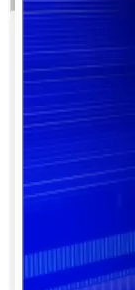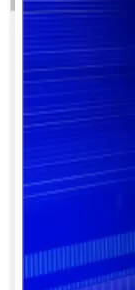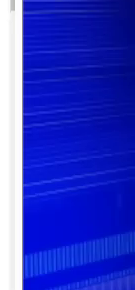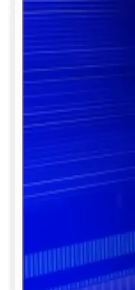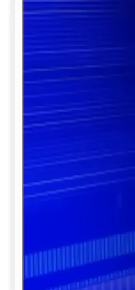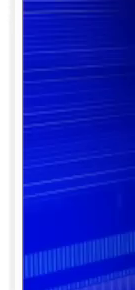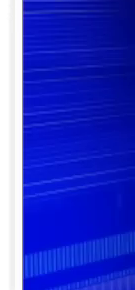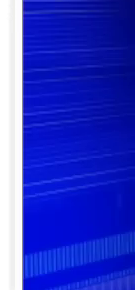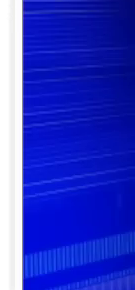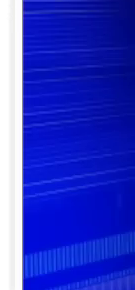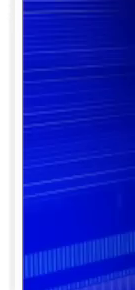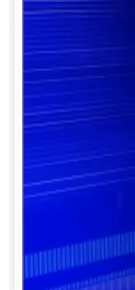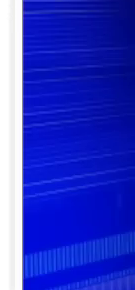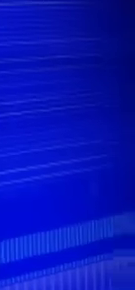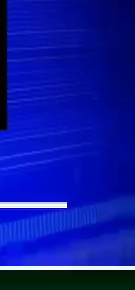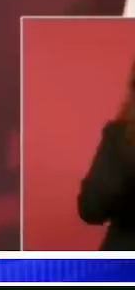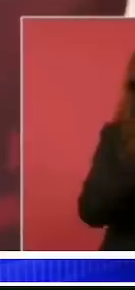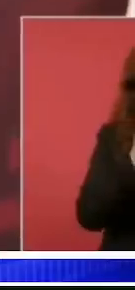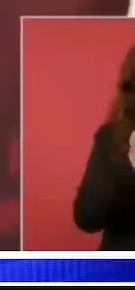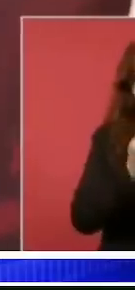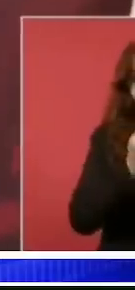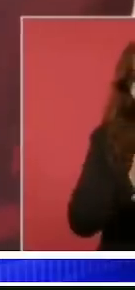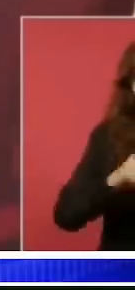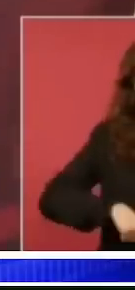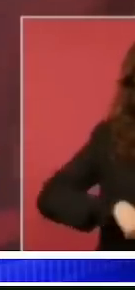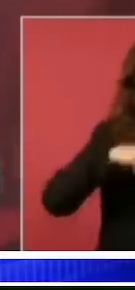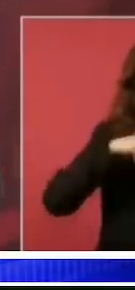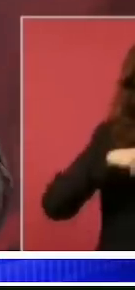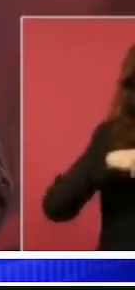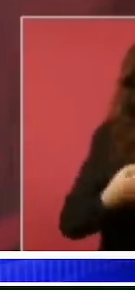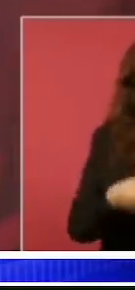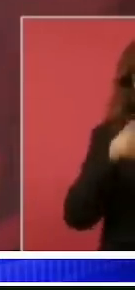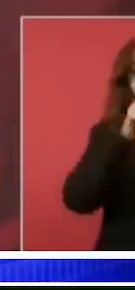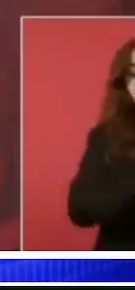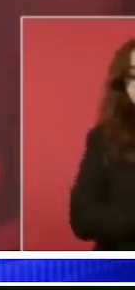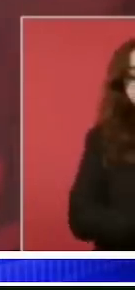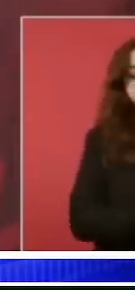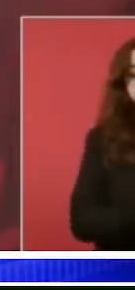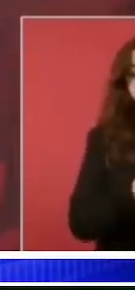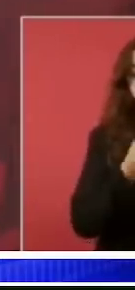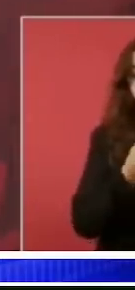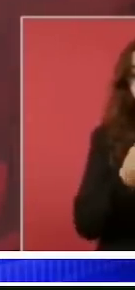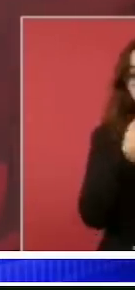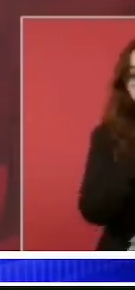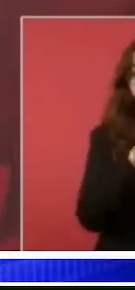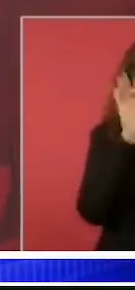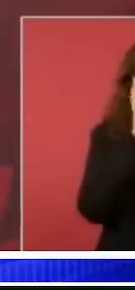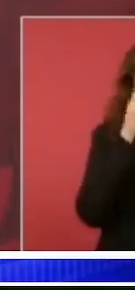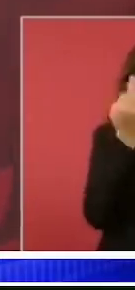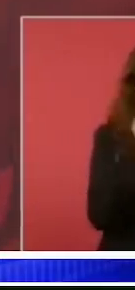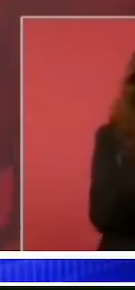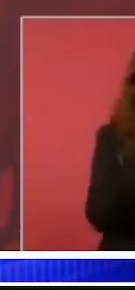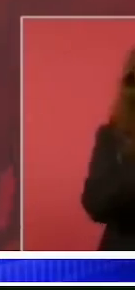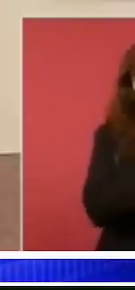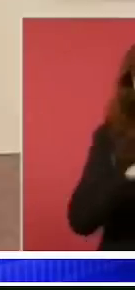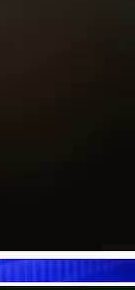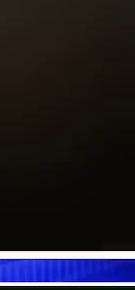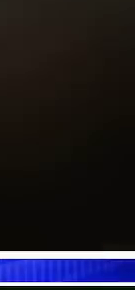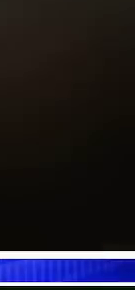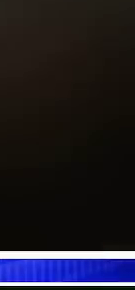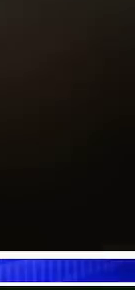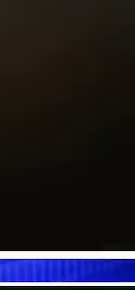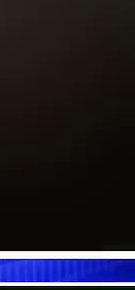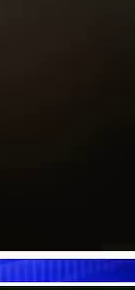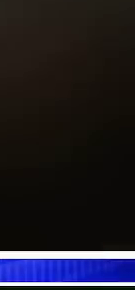juicio del ex secretario de seguridad son algunos de los nombres que están sonando Y por último